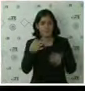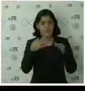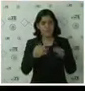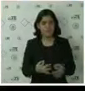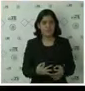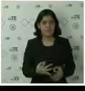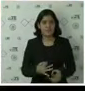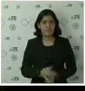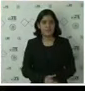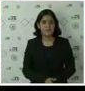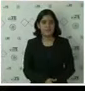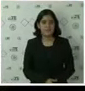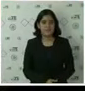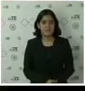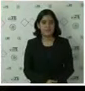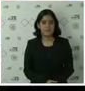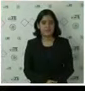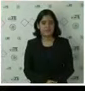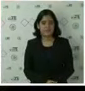oficial.